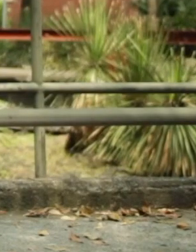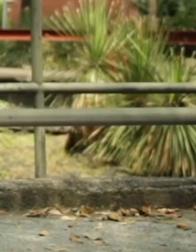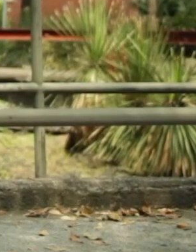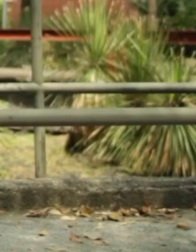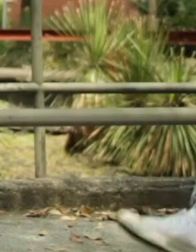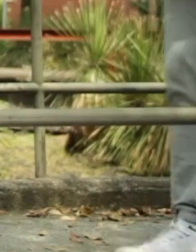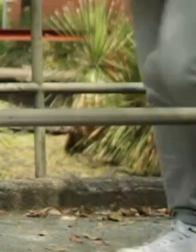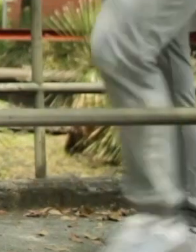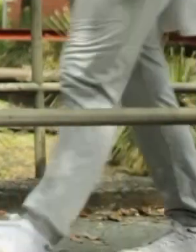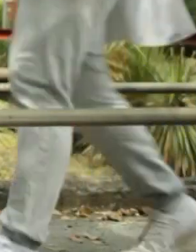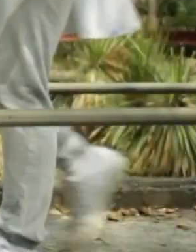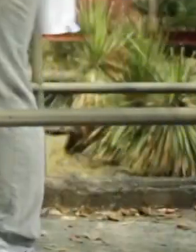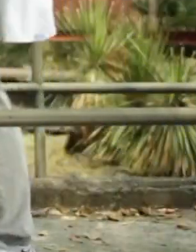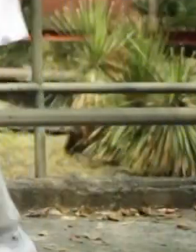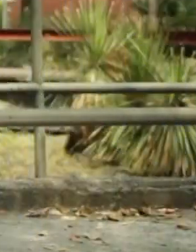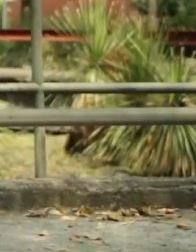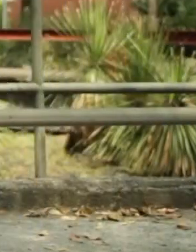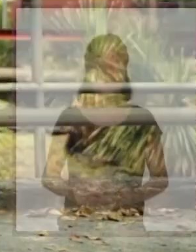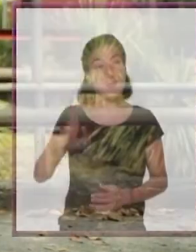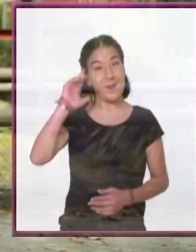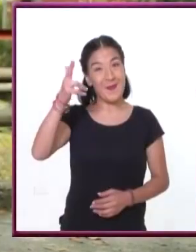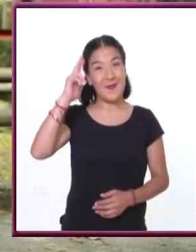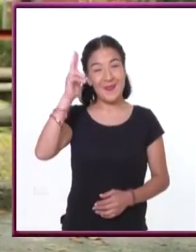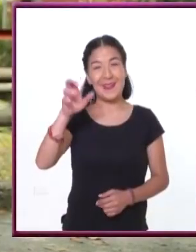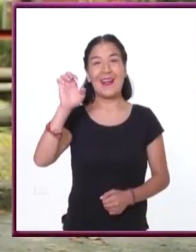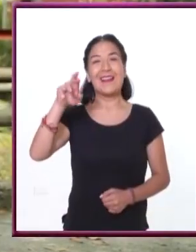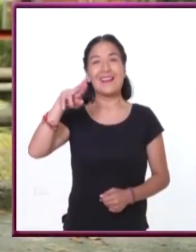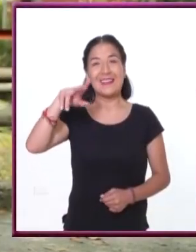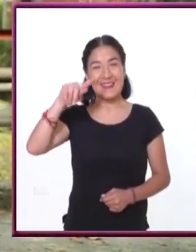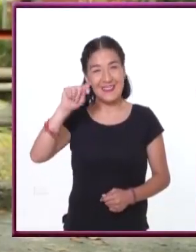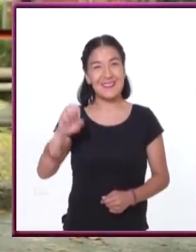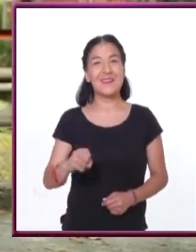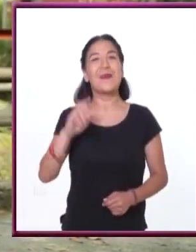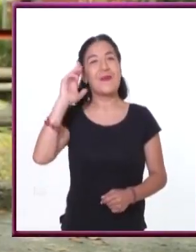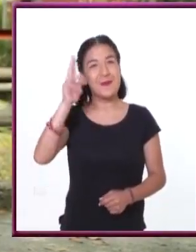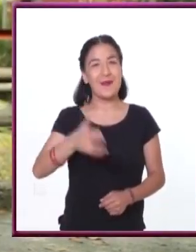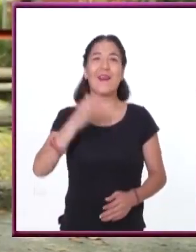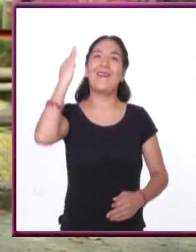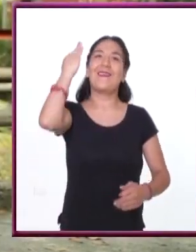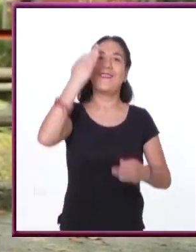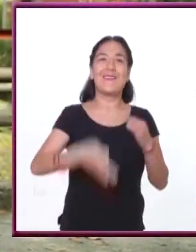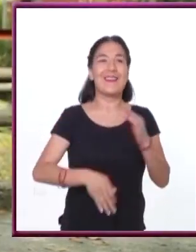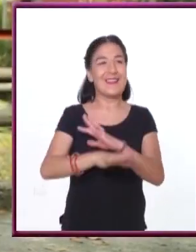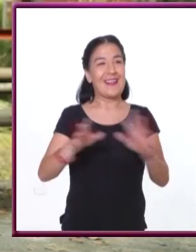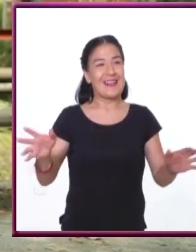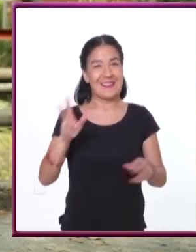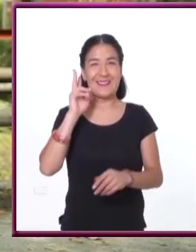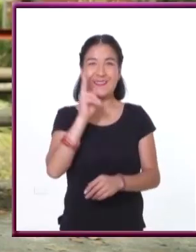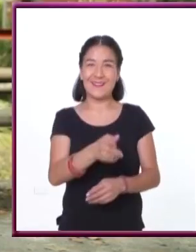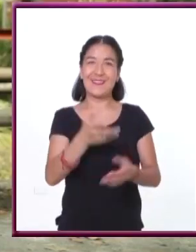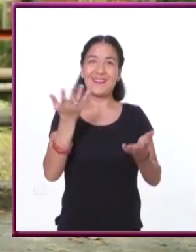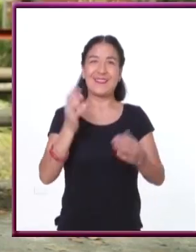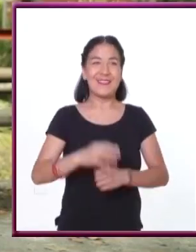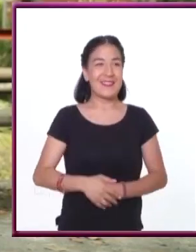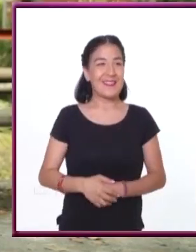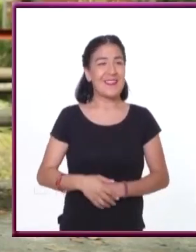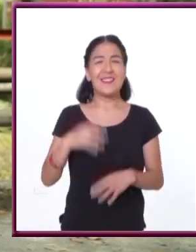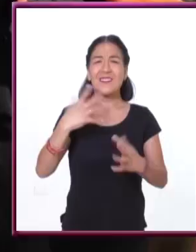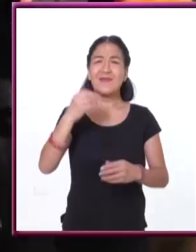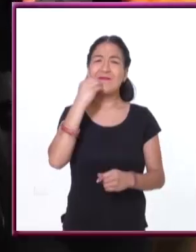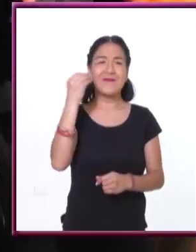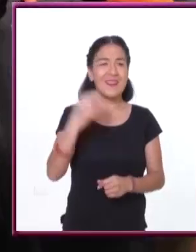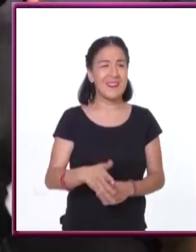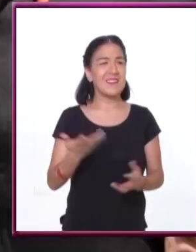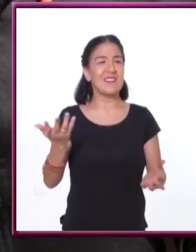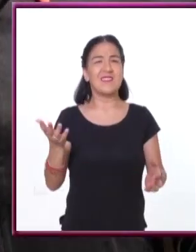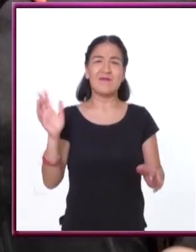llegaron, ya llegaron, ya llegaron. ¡Ey, hola, Ernesto! ¡Ey, hola! Al fin en mis manos, ¿eh? Ay, están súper padres,